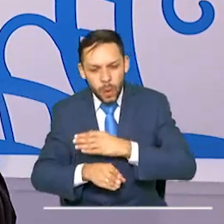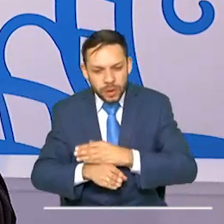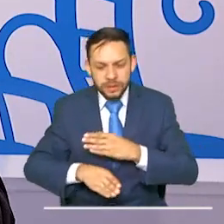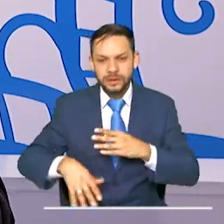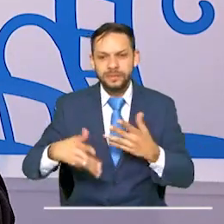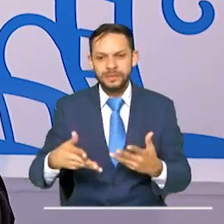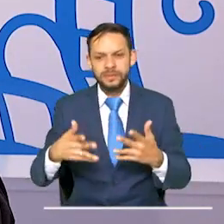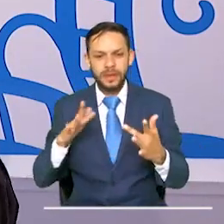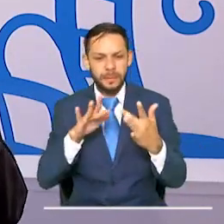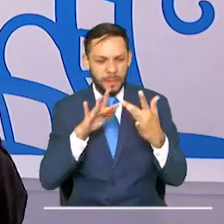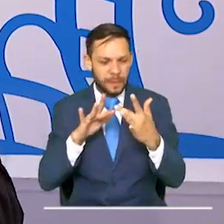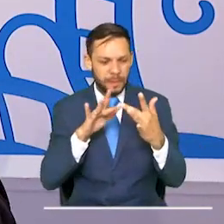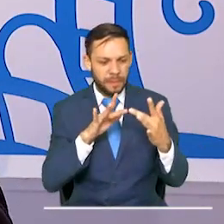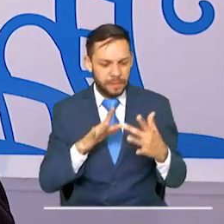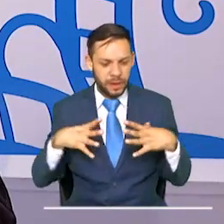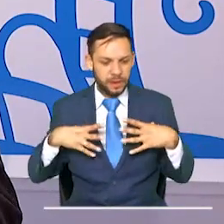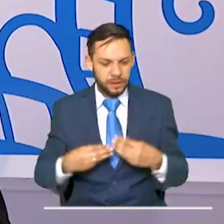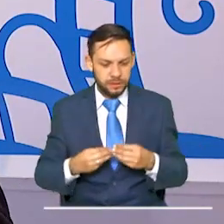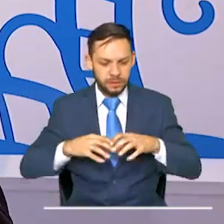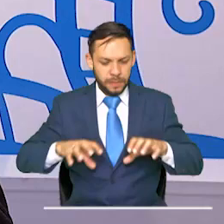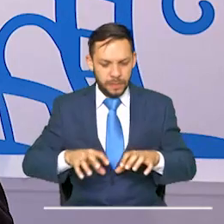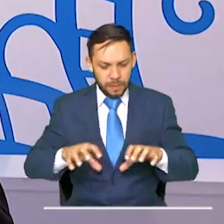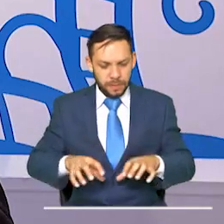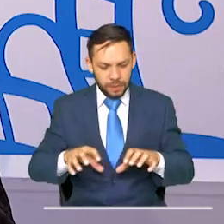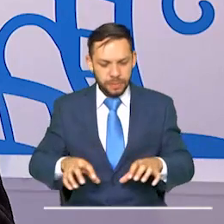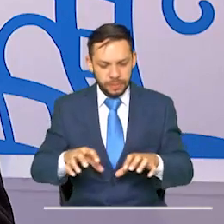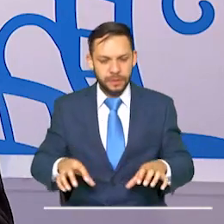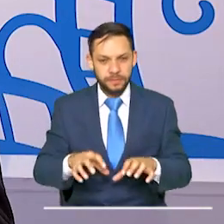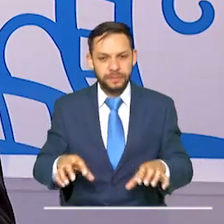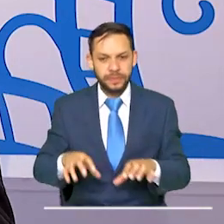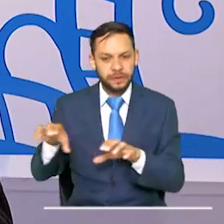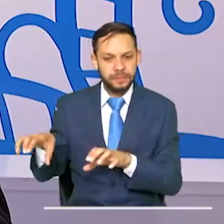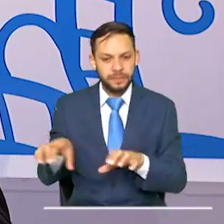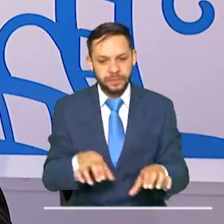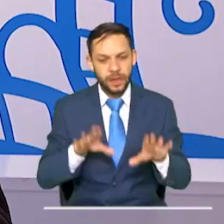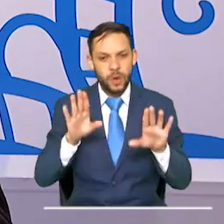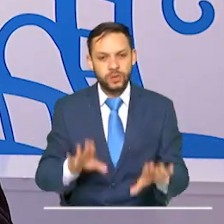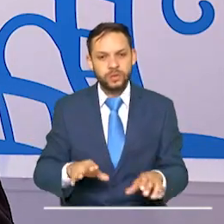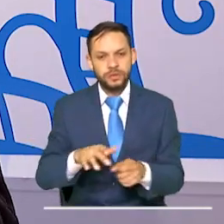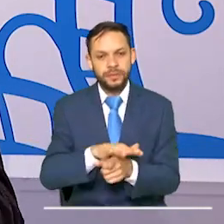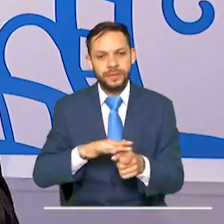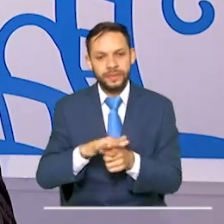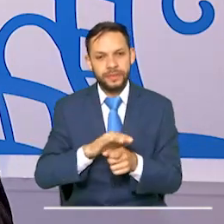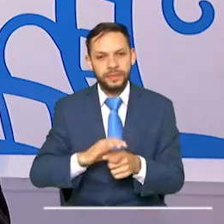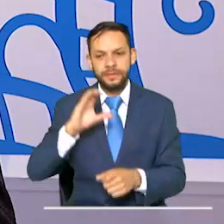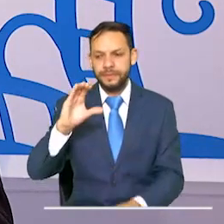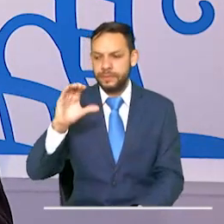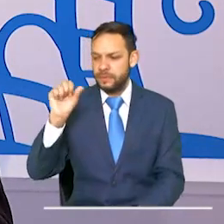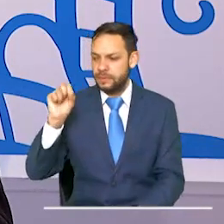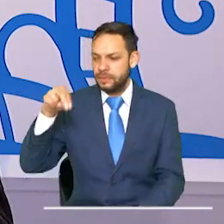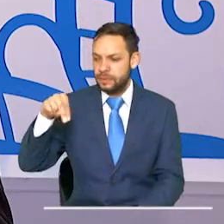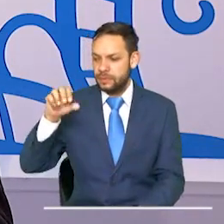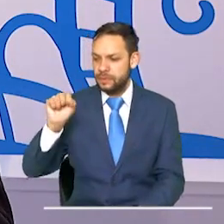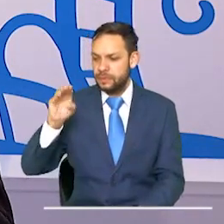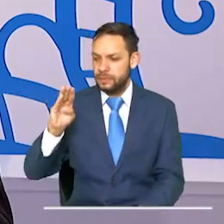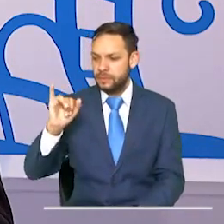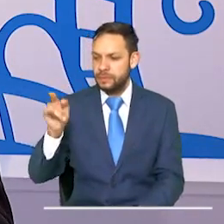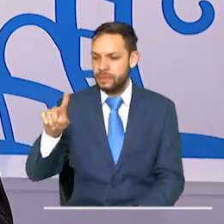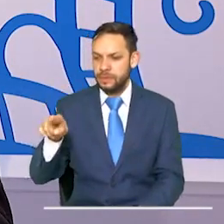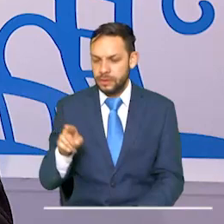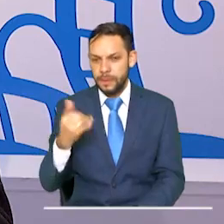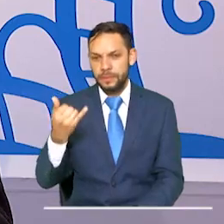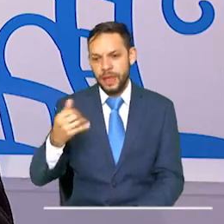en torno desde un punto de vista conceptual del cannabis. Entonces, pues estamos generando este espacio